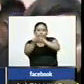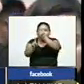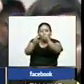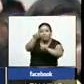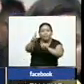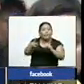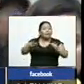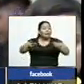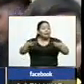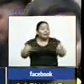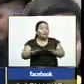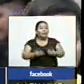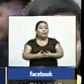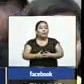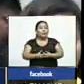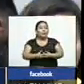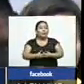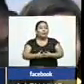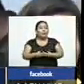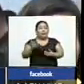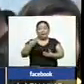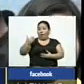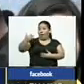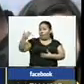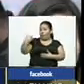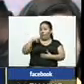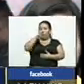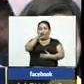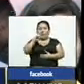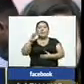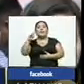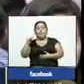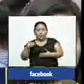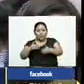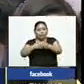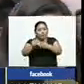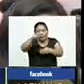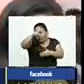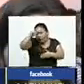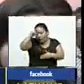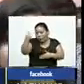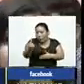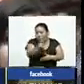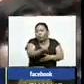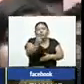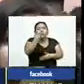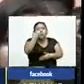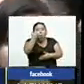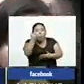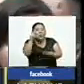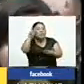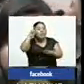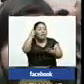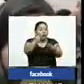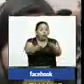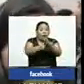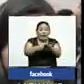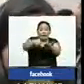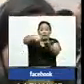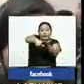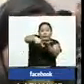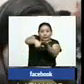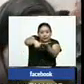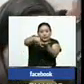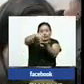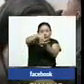Así que llevamos desde el año 2017 trabajando con los jóvenes que representan a más de 100 municipios,